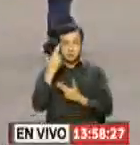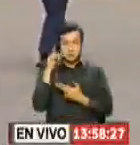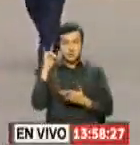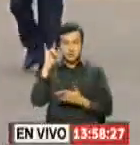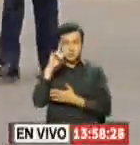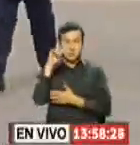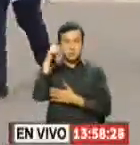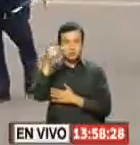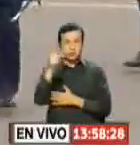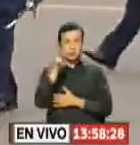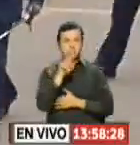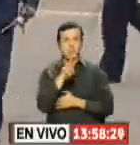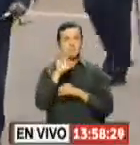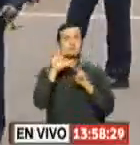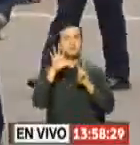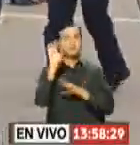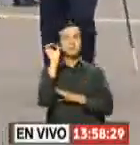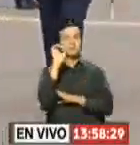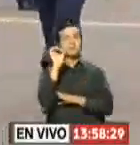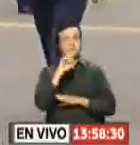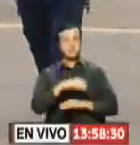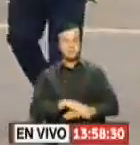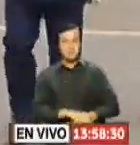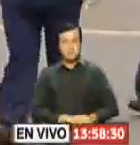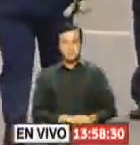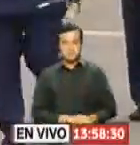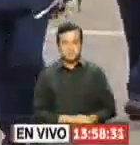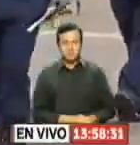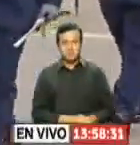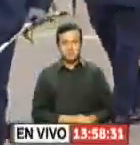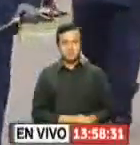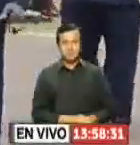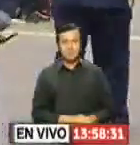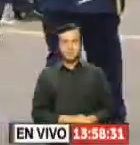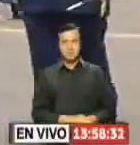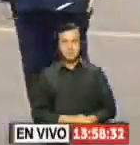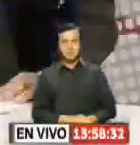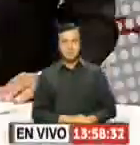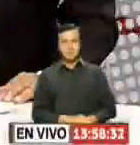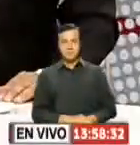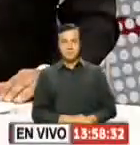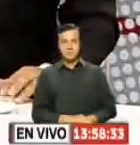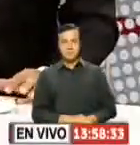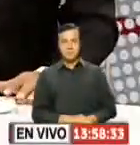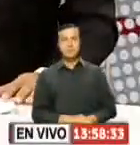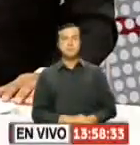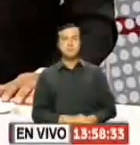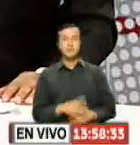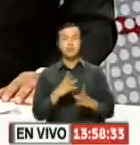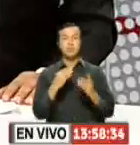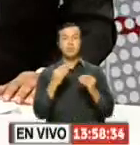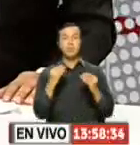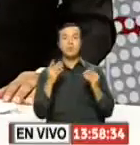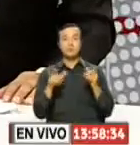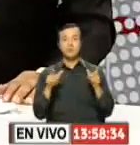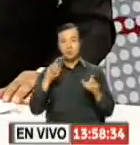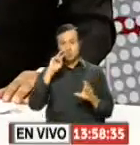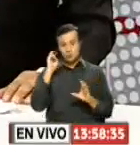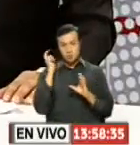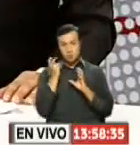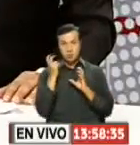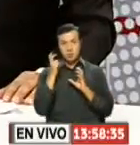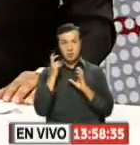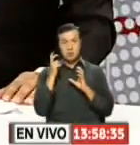el próximo 27 de octubre. Jocelyn de Mera, Telediario. Y cientos de turistas disfrutaron